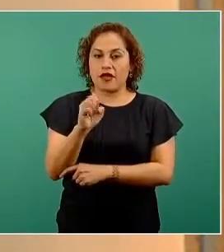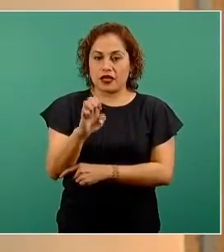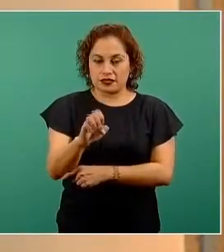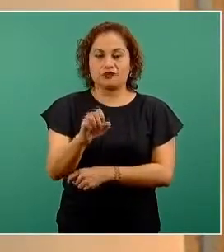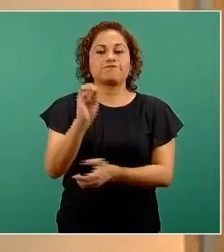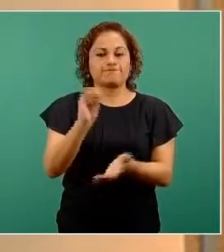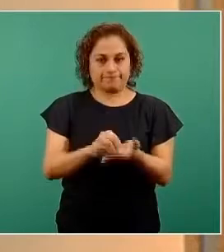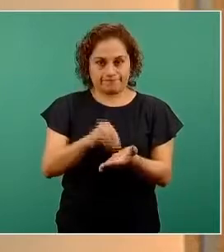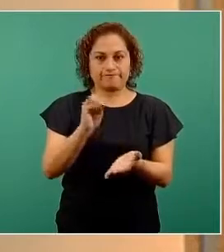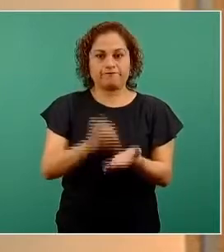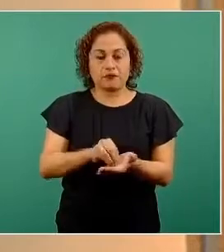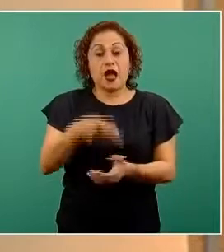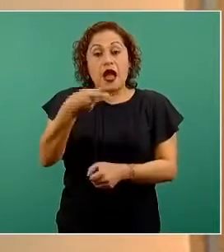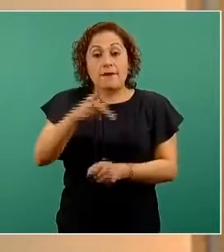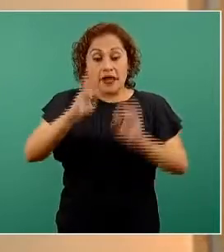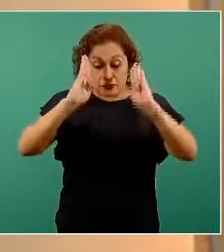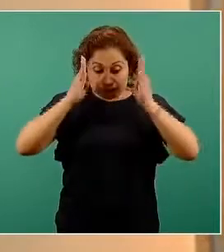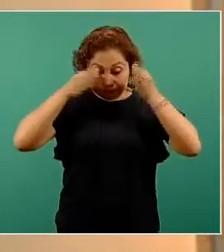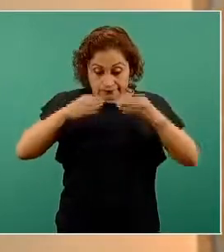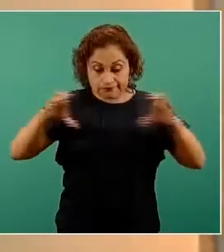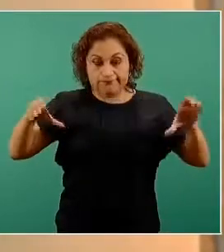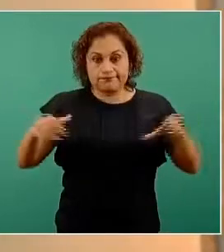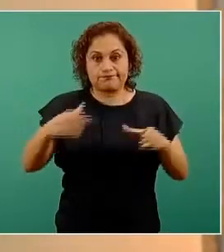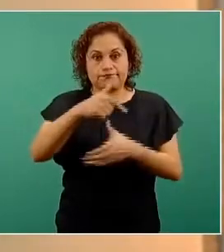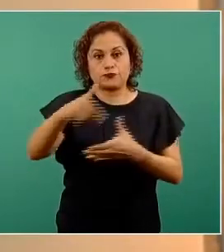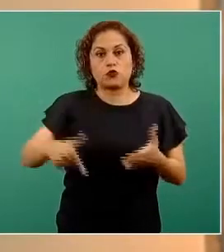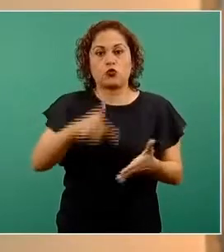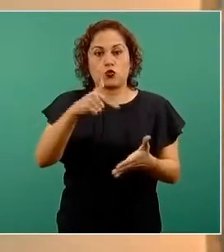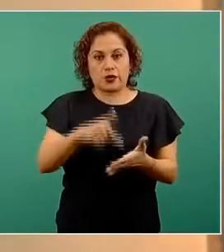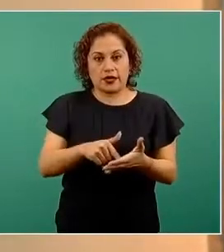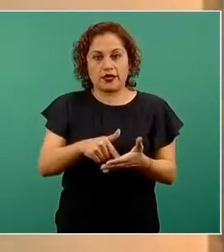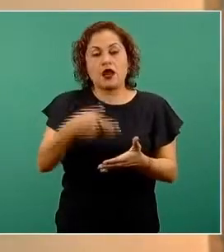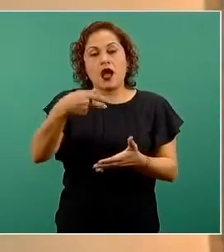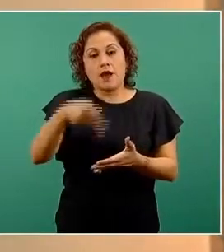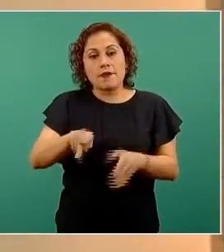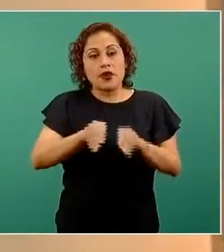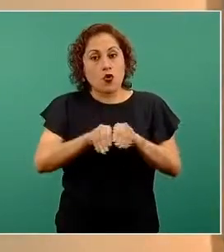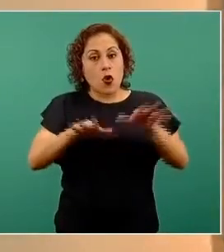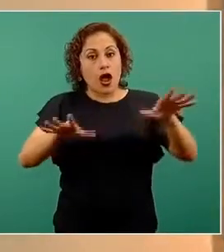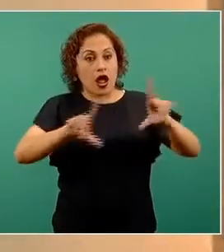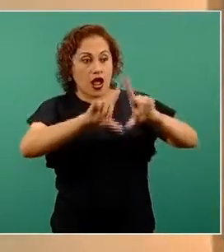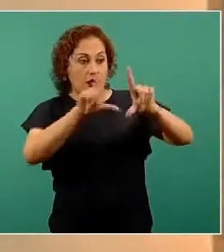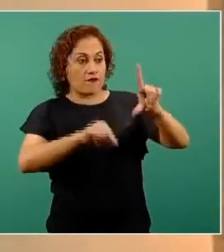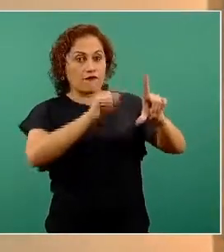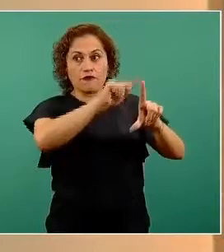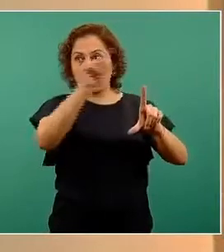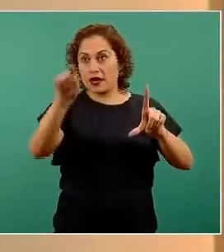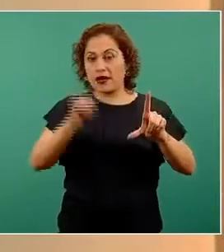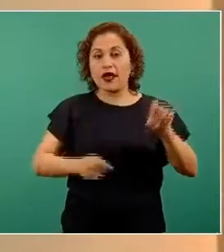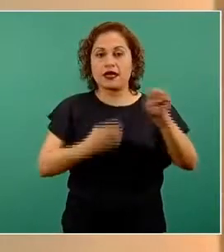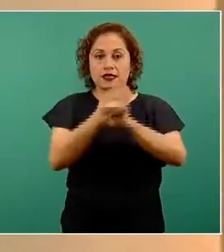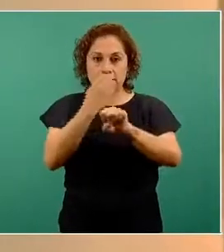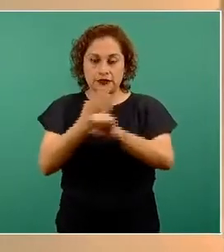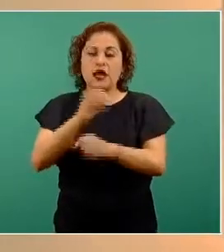región. Eso no evita que sigamos vacunando en todo el país. También debe quedar clara esta idea. Aunque estamos